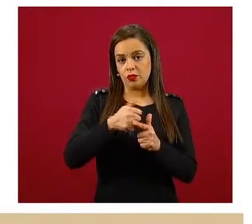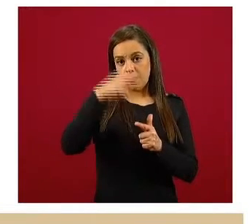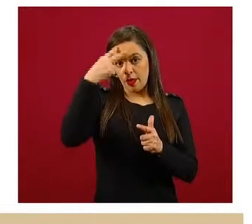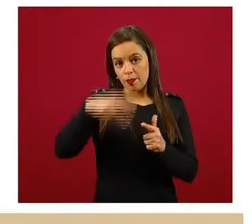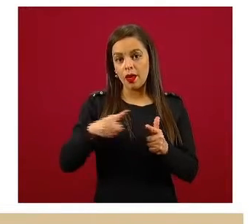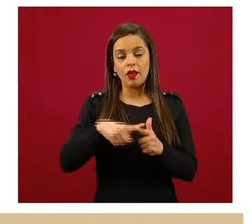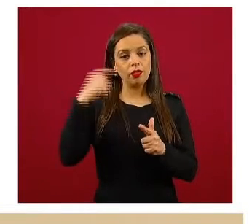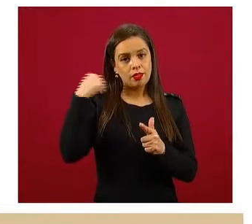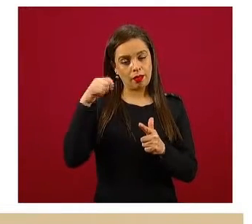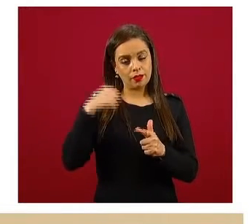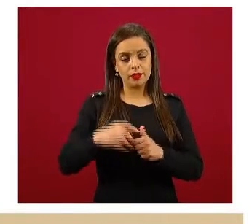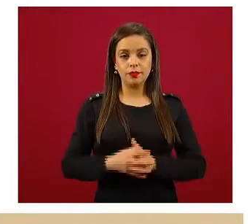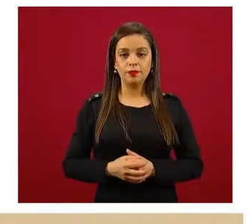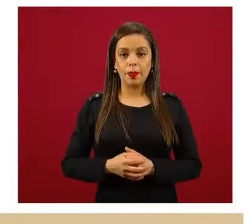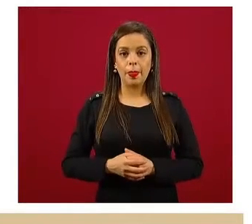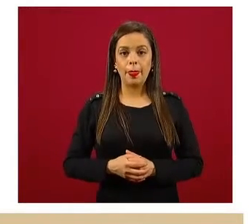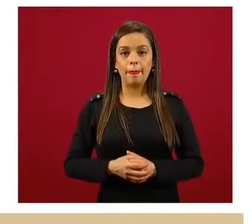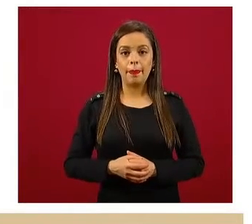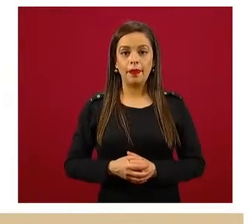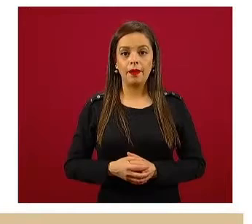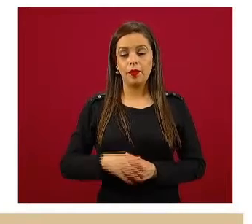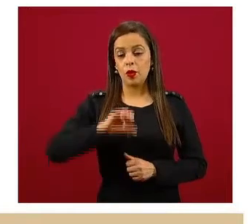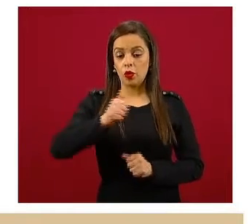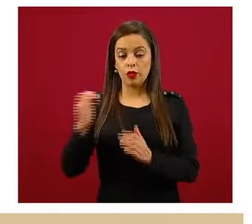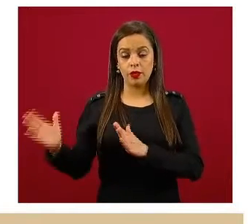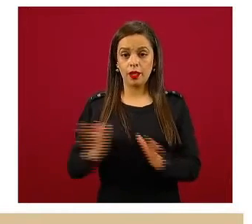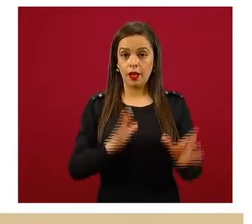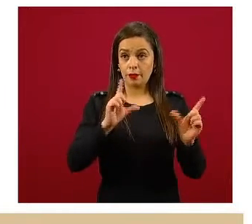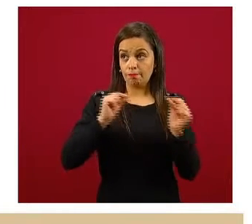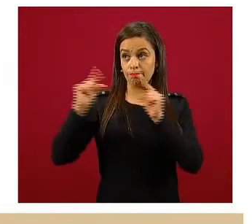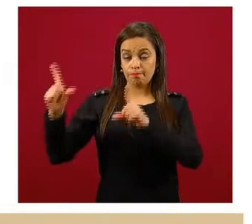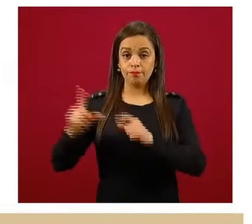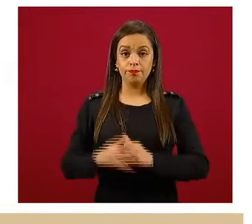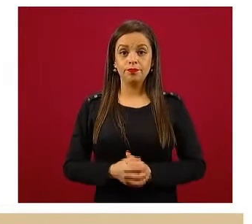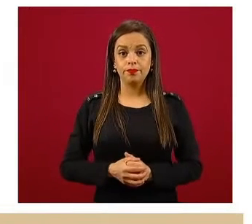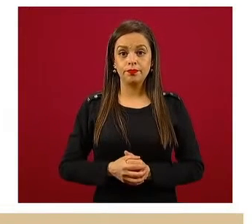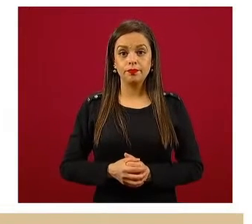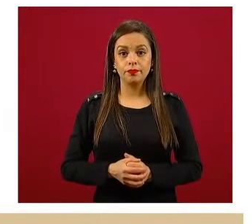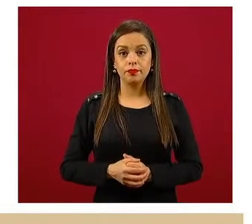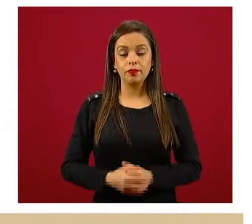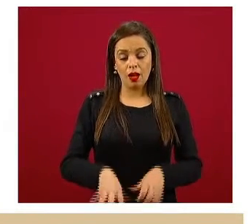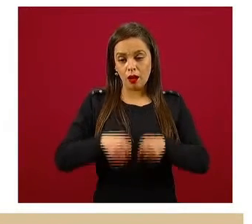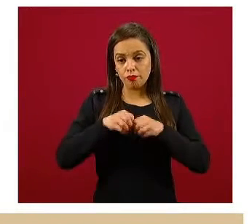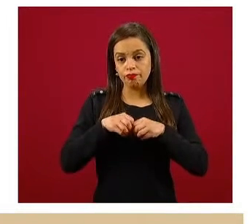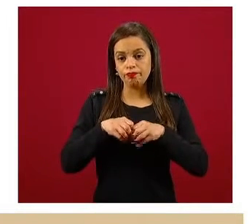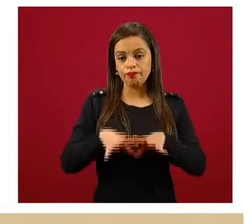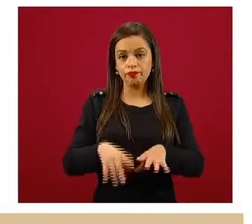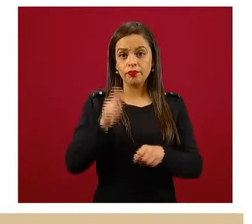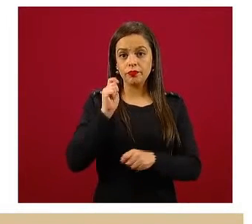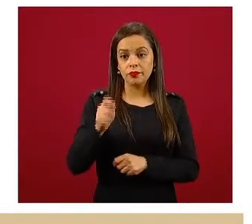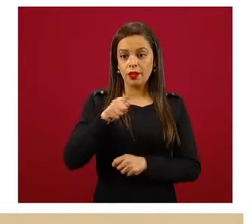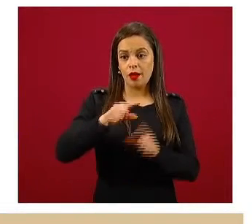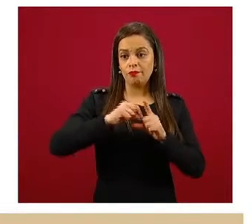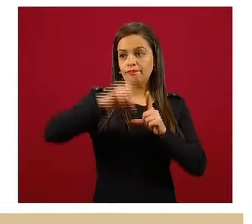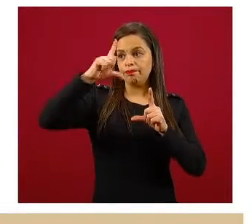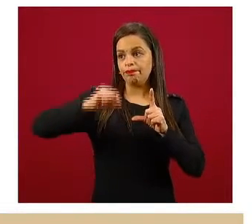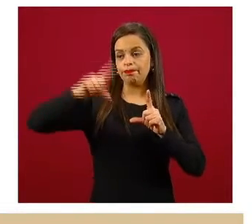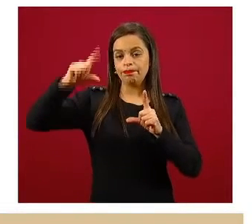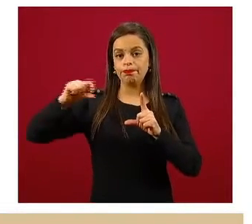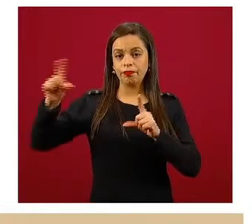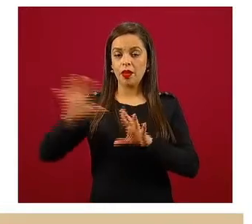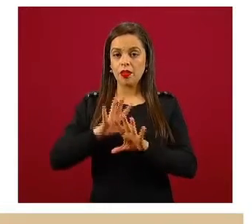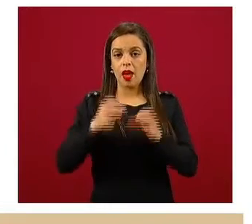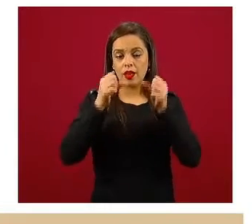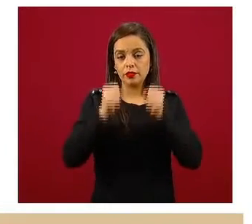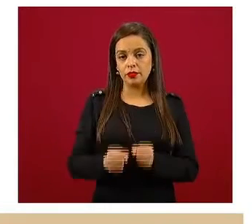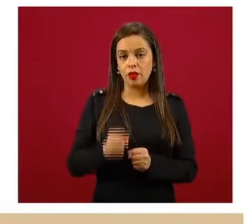comparativo poblacional. En la siguiente diapositiva vamos a ver la distribución de las defunciones confirmadas por laboratorio,